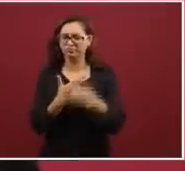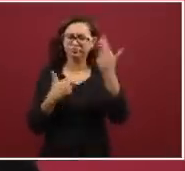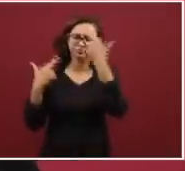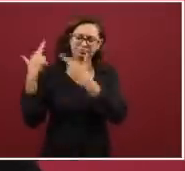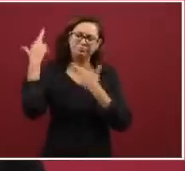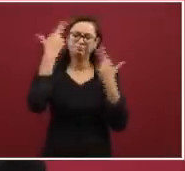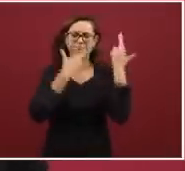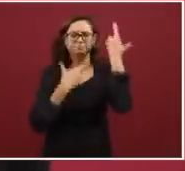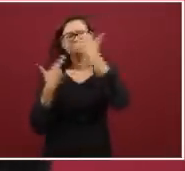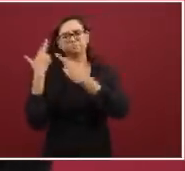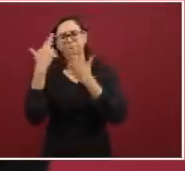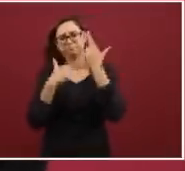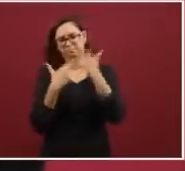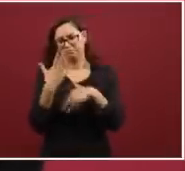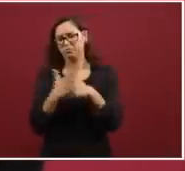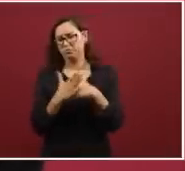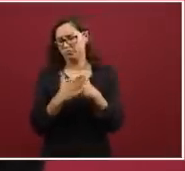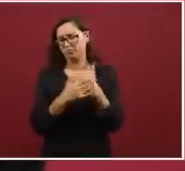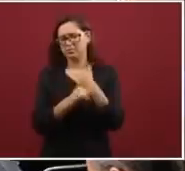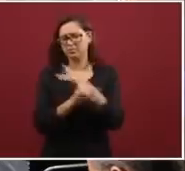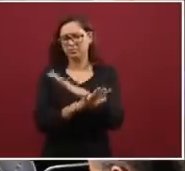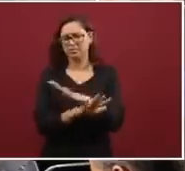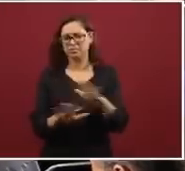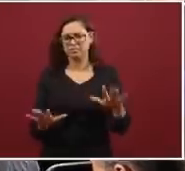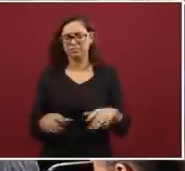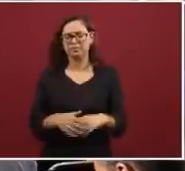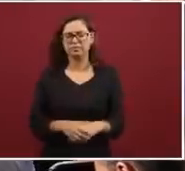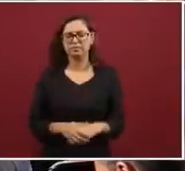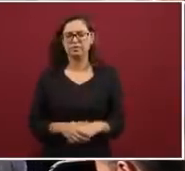revisando y les vamos a informar.